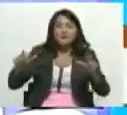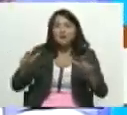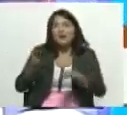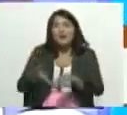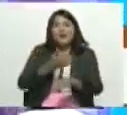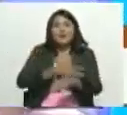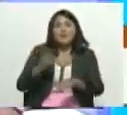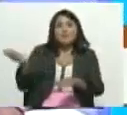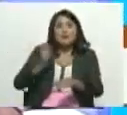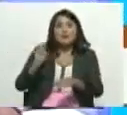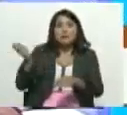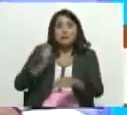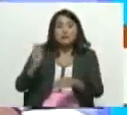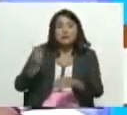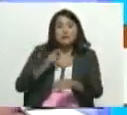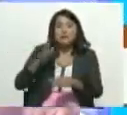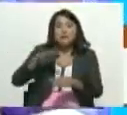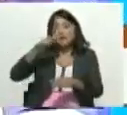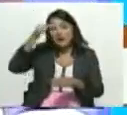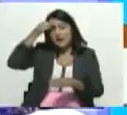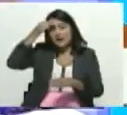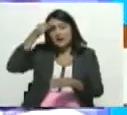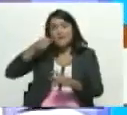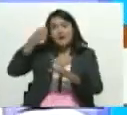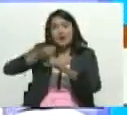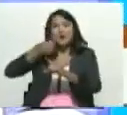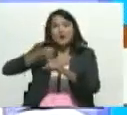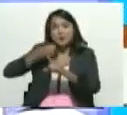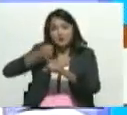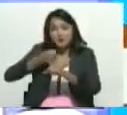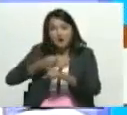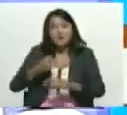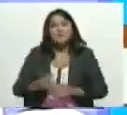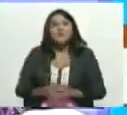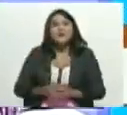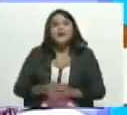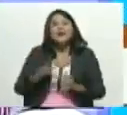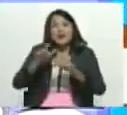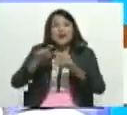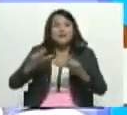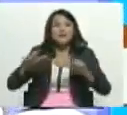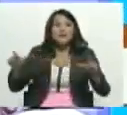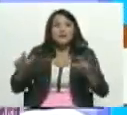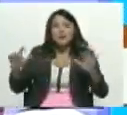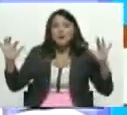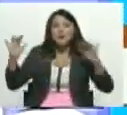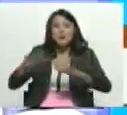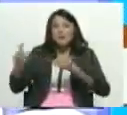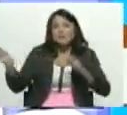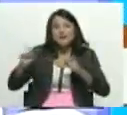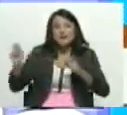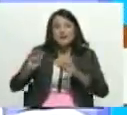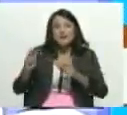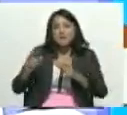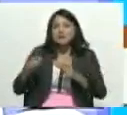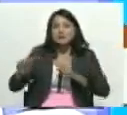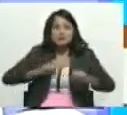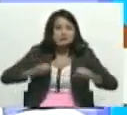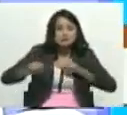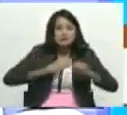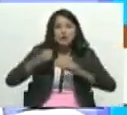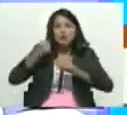en la India por ejemplo muchísima gente se han movilizado durante meses antes de llegar a un acuerdo